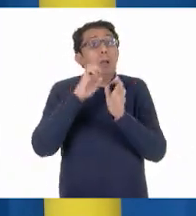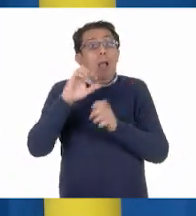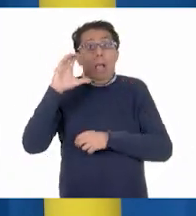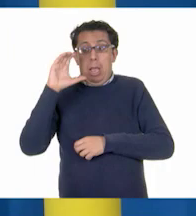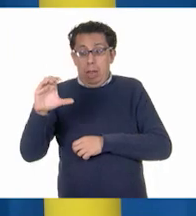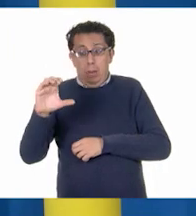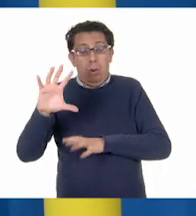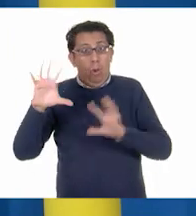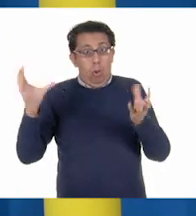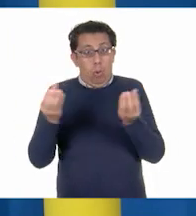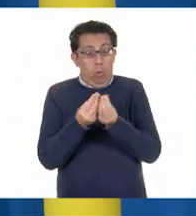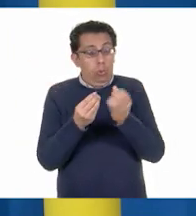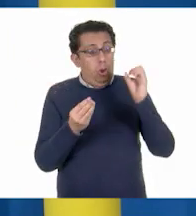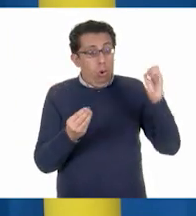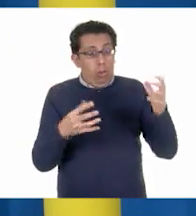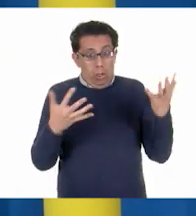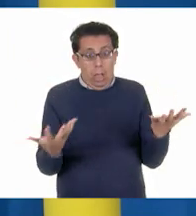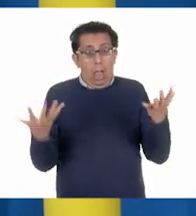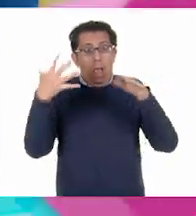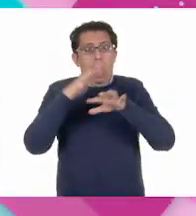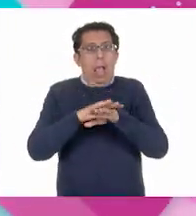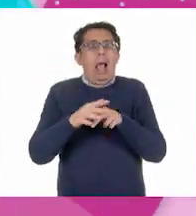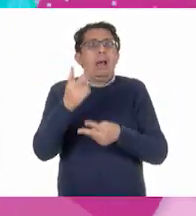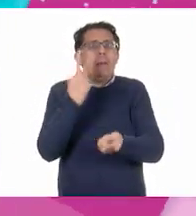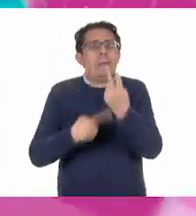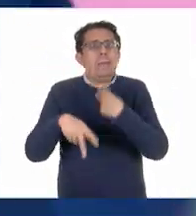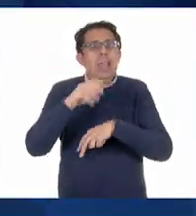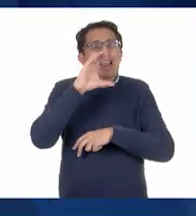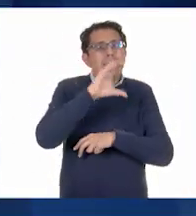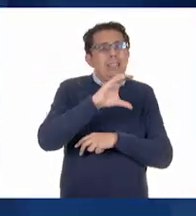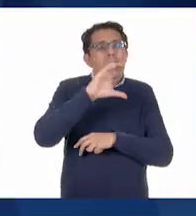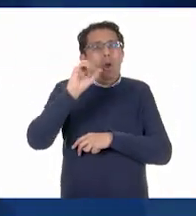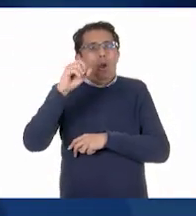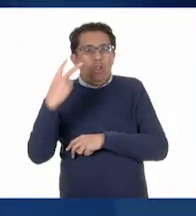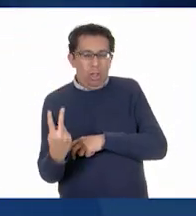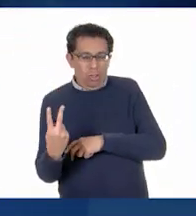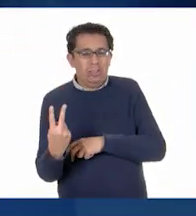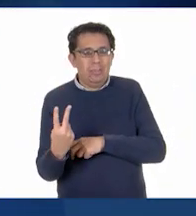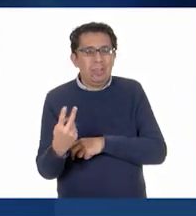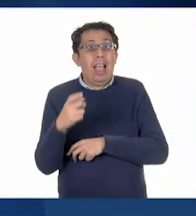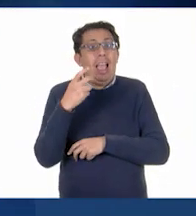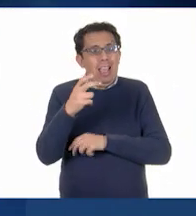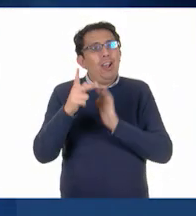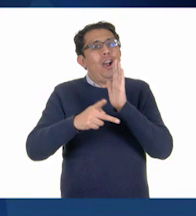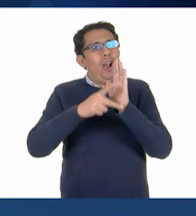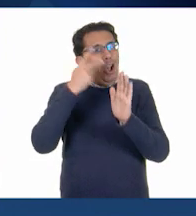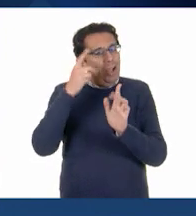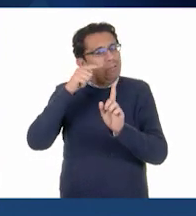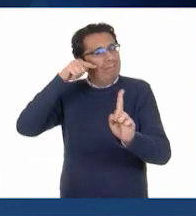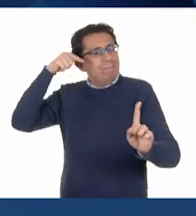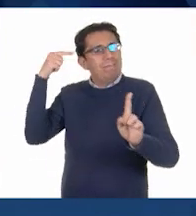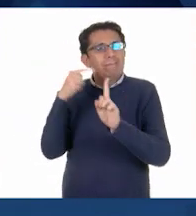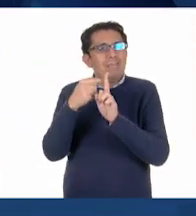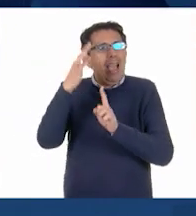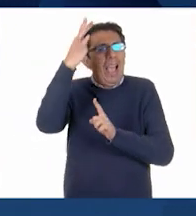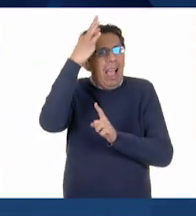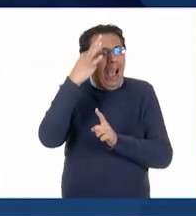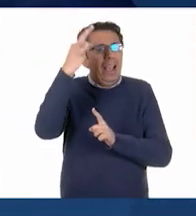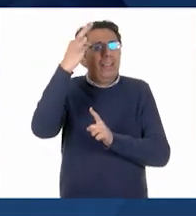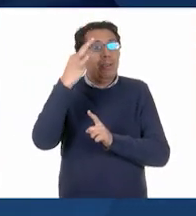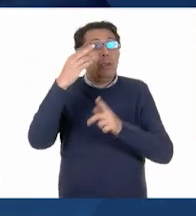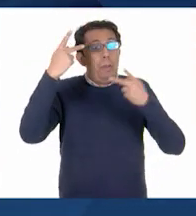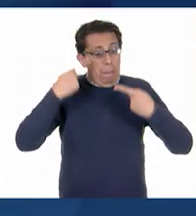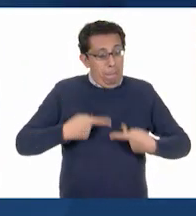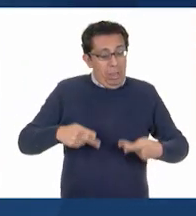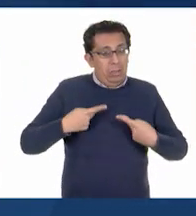oxígeno, forma el dióxido de carbono. Y eso nos lleva de nuevo a la adivinanza. ¿Qué tienen en común las